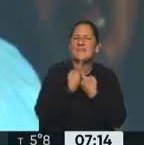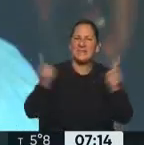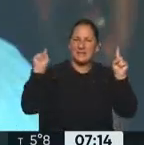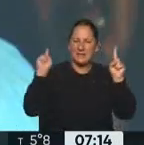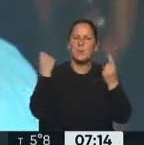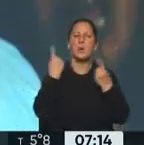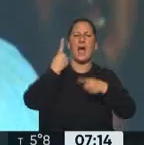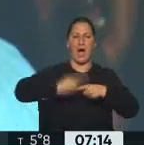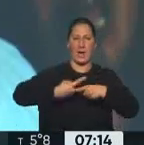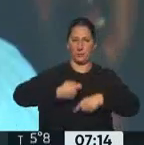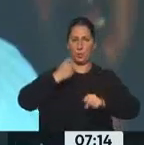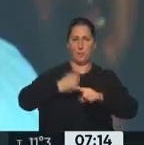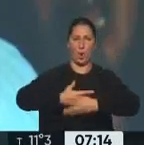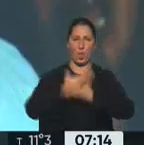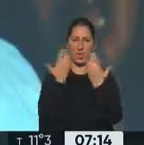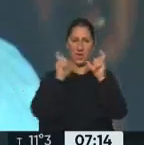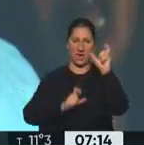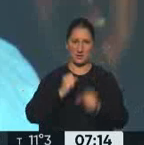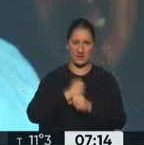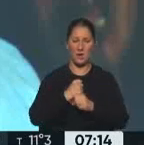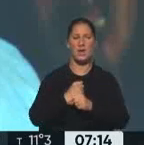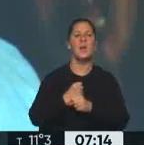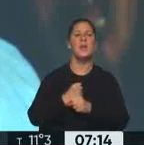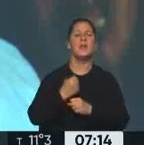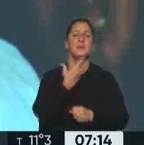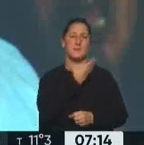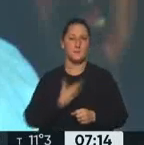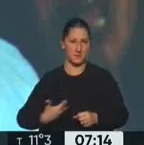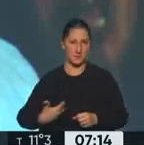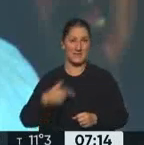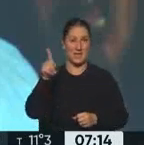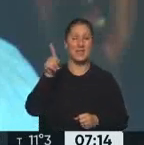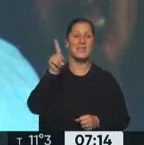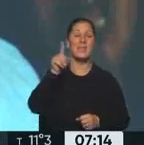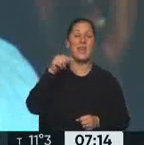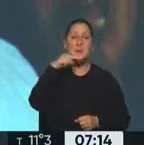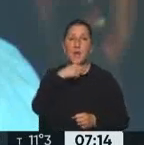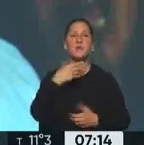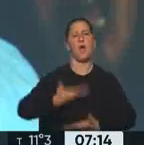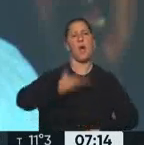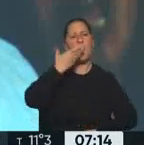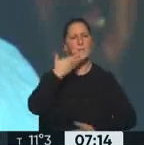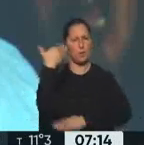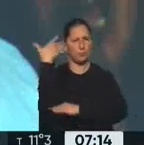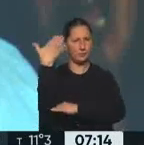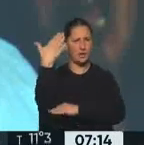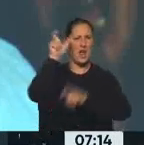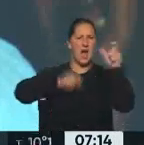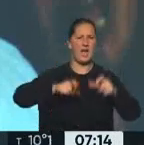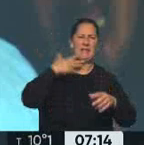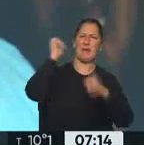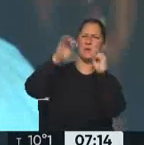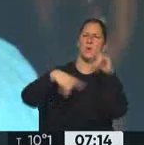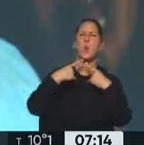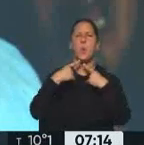hubo un acto por el Día del Trabajador, el canciller alemán Olaf Scholz pronunció un discurso y fue abucheado